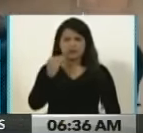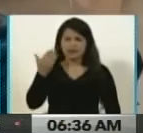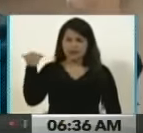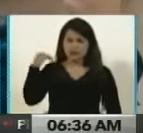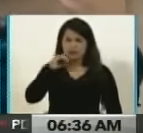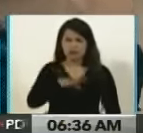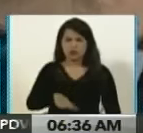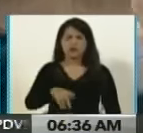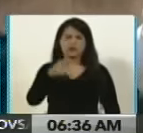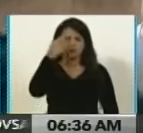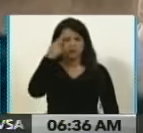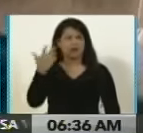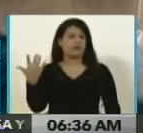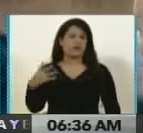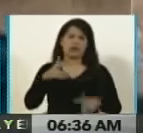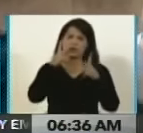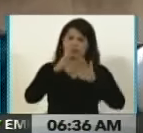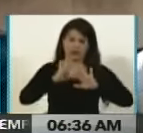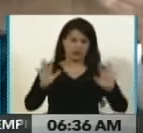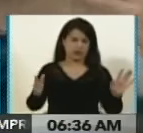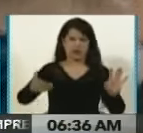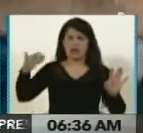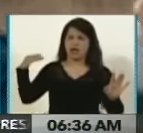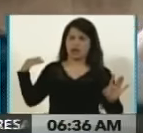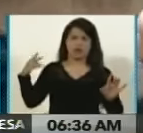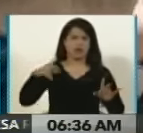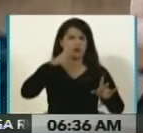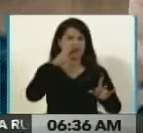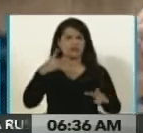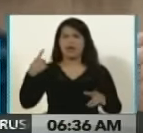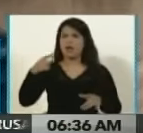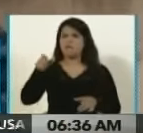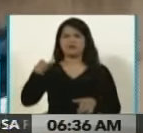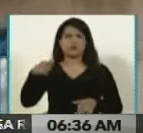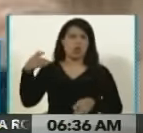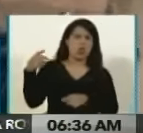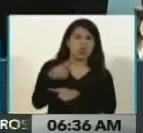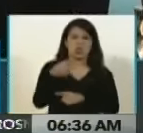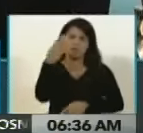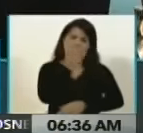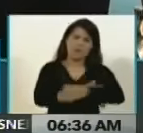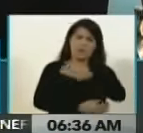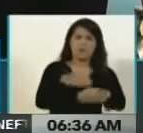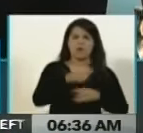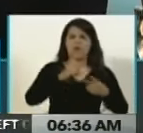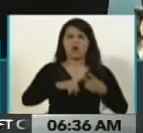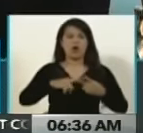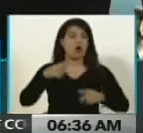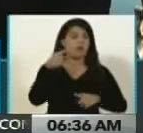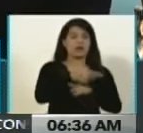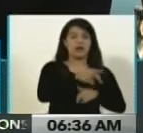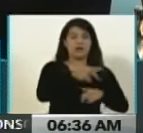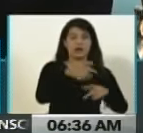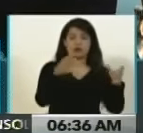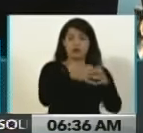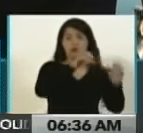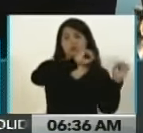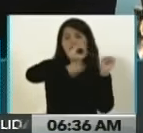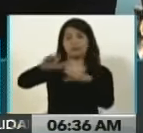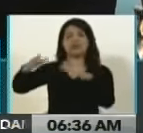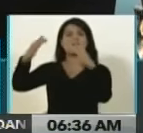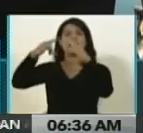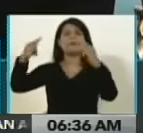que fue una época terrible, porque caracterizada por la tortura, por los campos de concentración, y